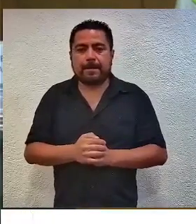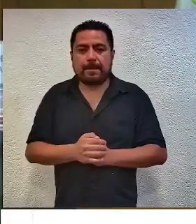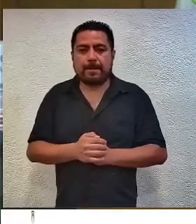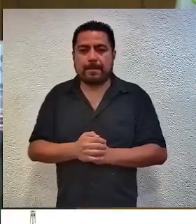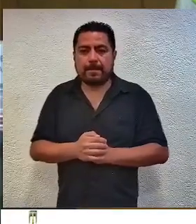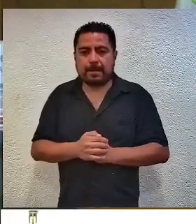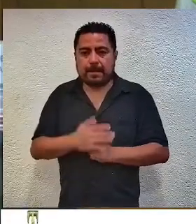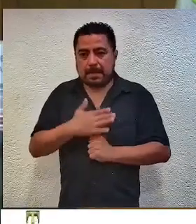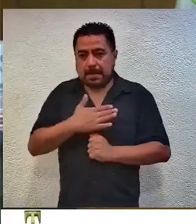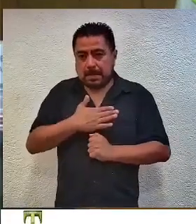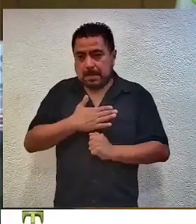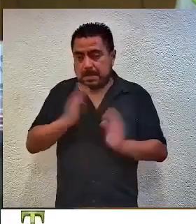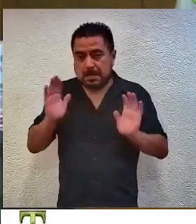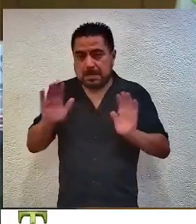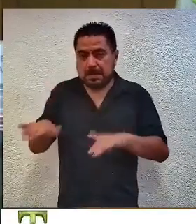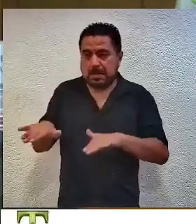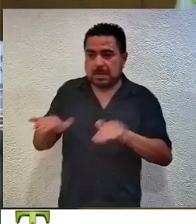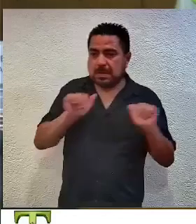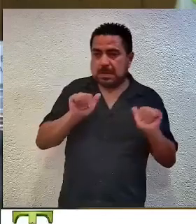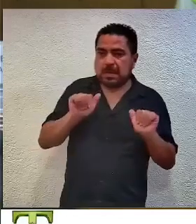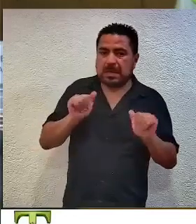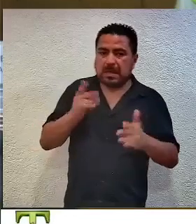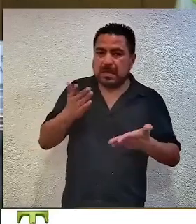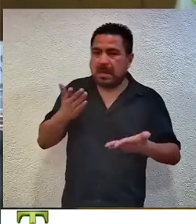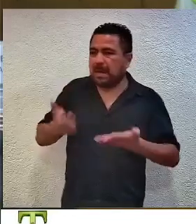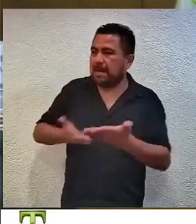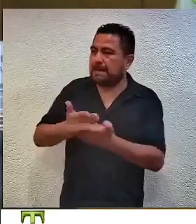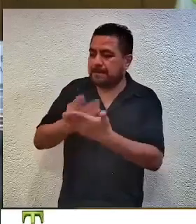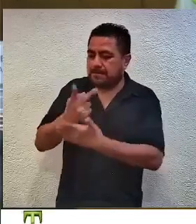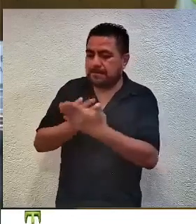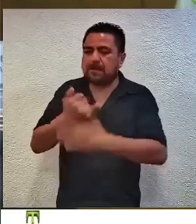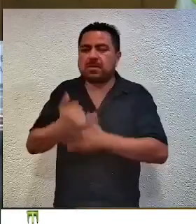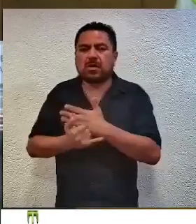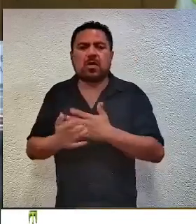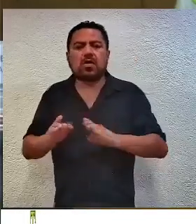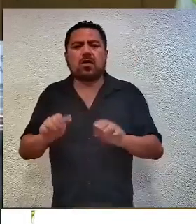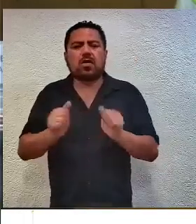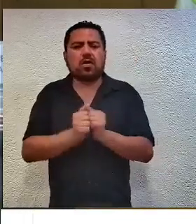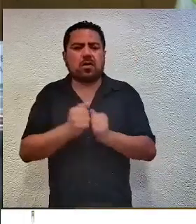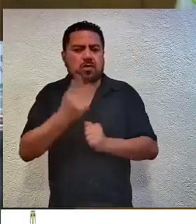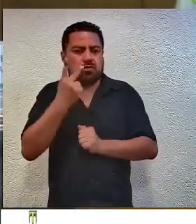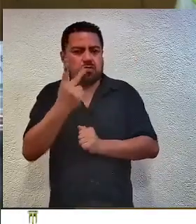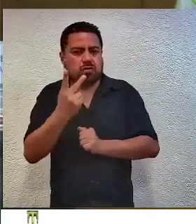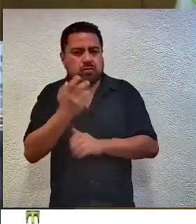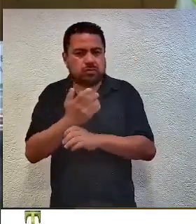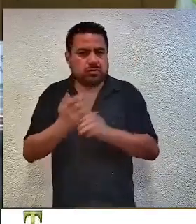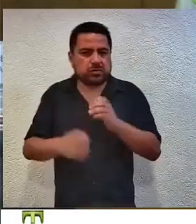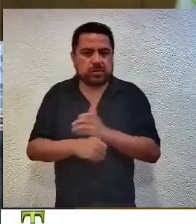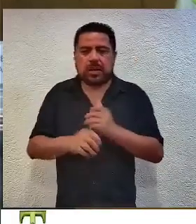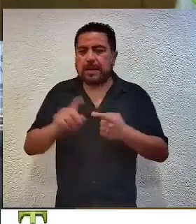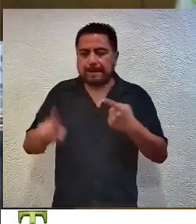Mi disenso en el proyecto propuesto se sustenta en 2 premisas.